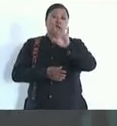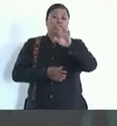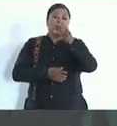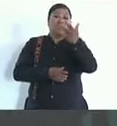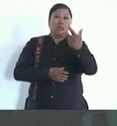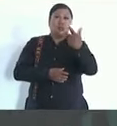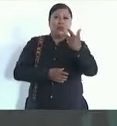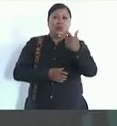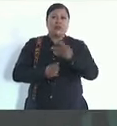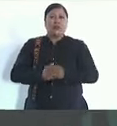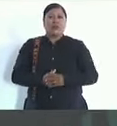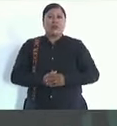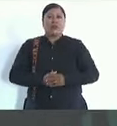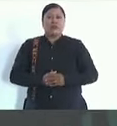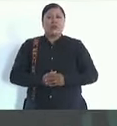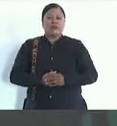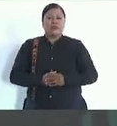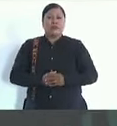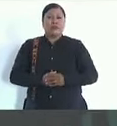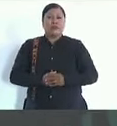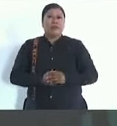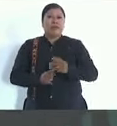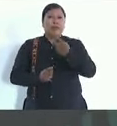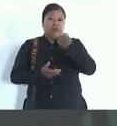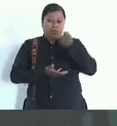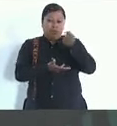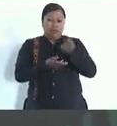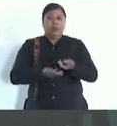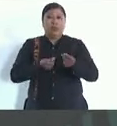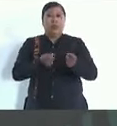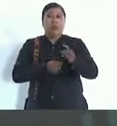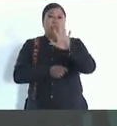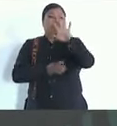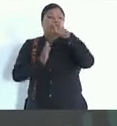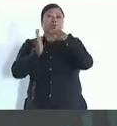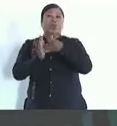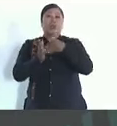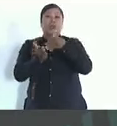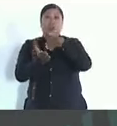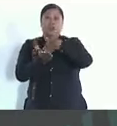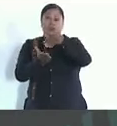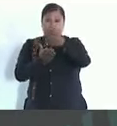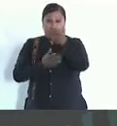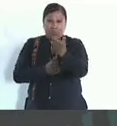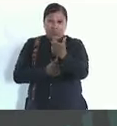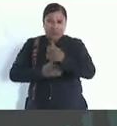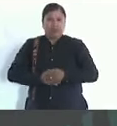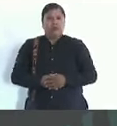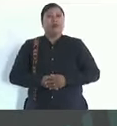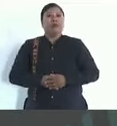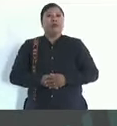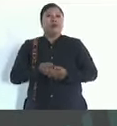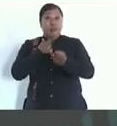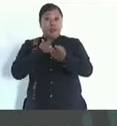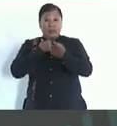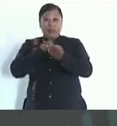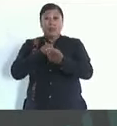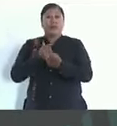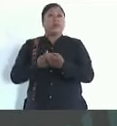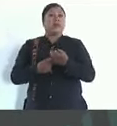49,758 acciones de vivienda con una inversión de 5,000 millones de pesos. Si bien